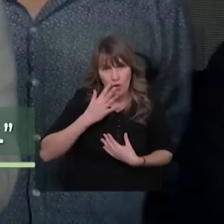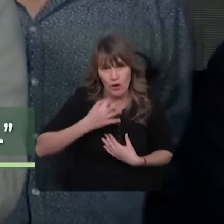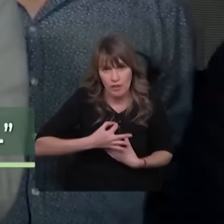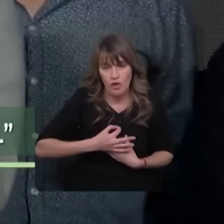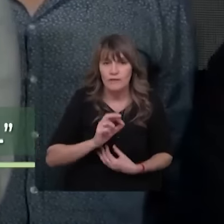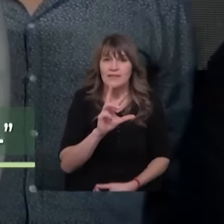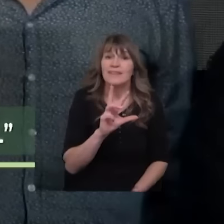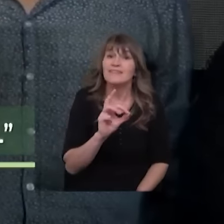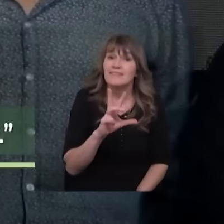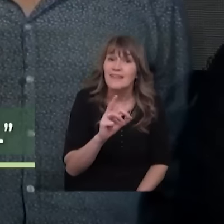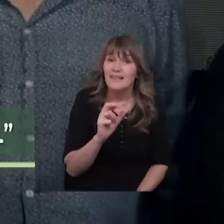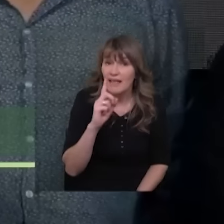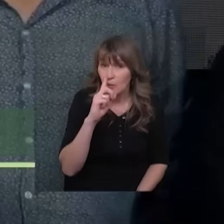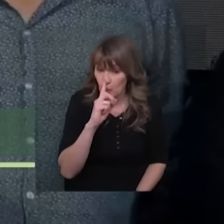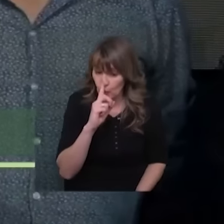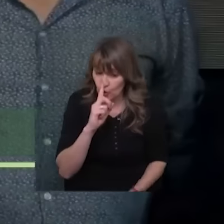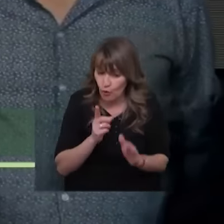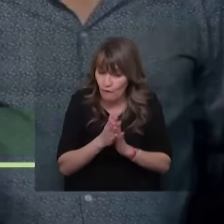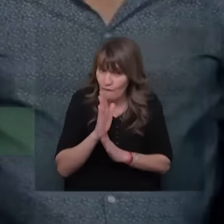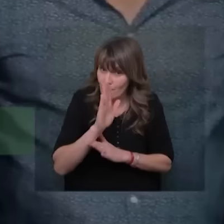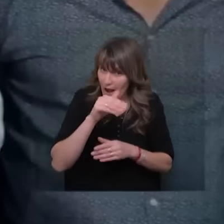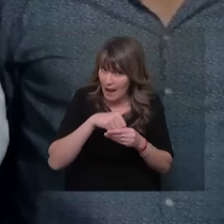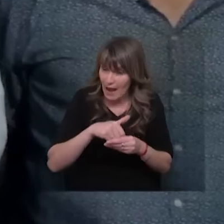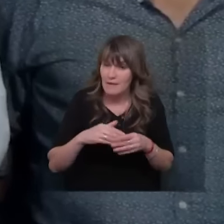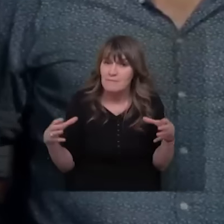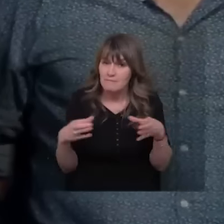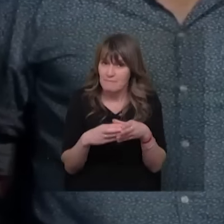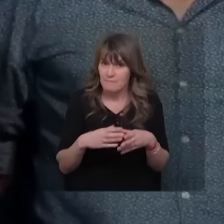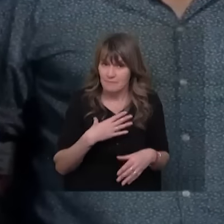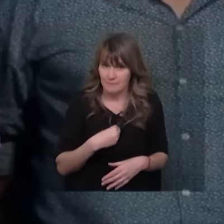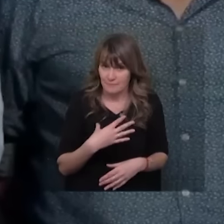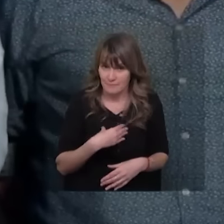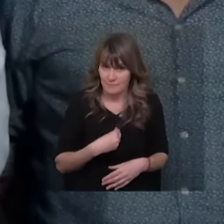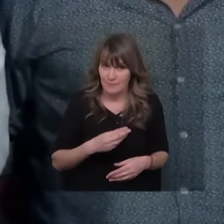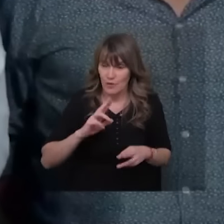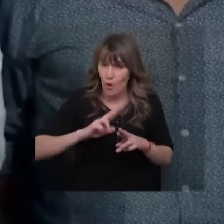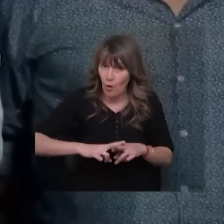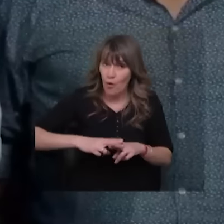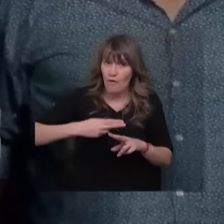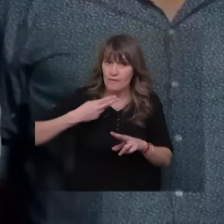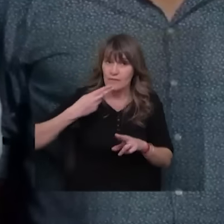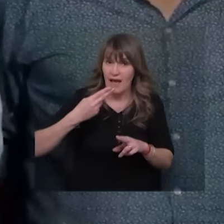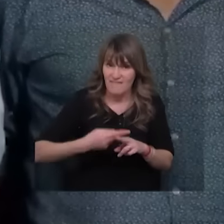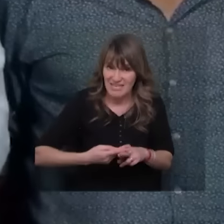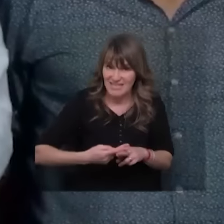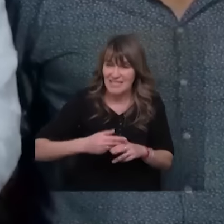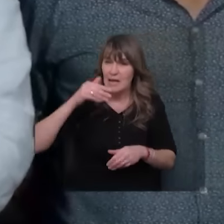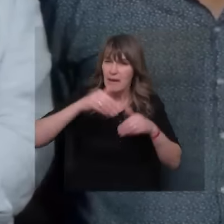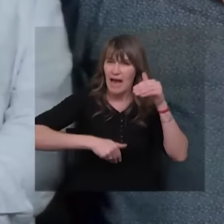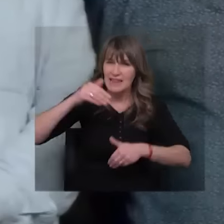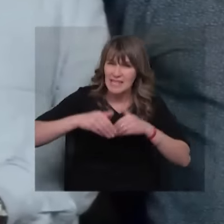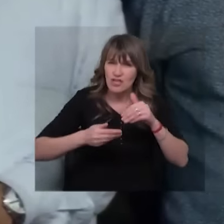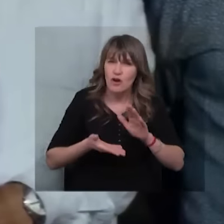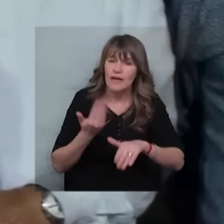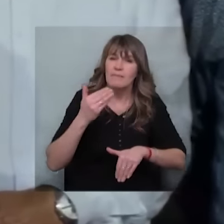30 de junio el Partido Nacional vuelve a ser el partido más votado